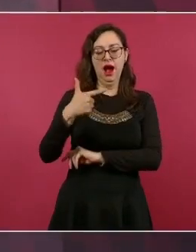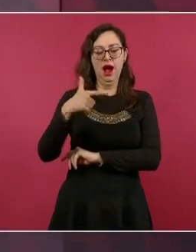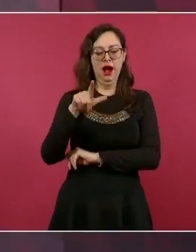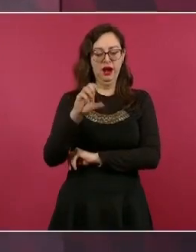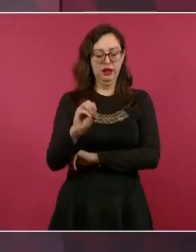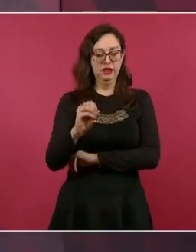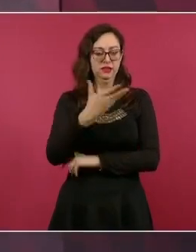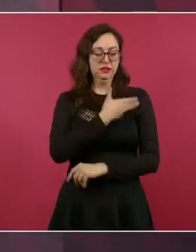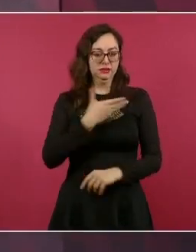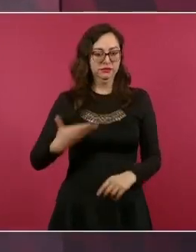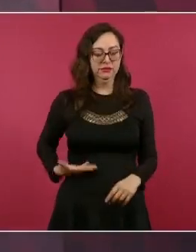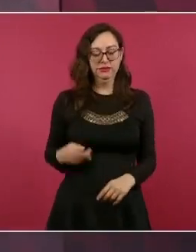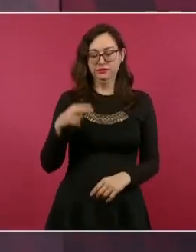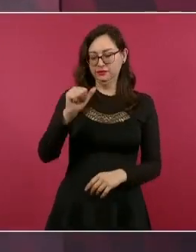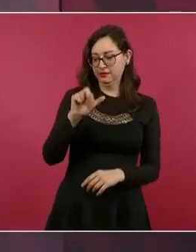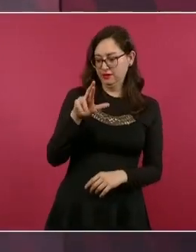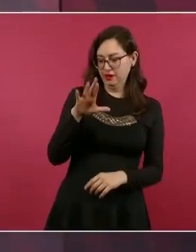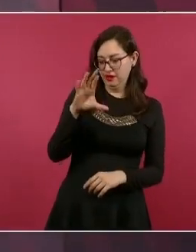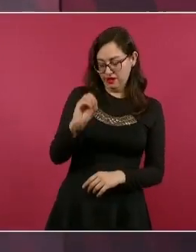narco,